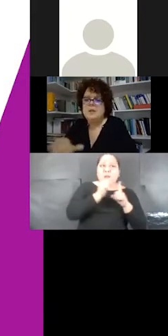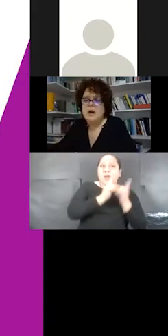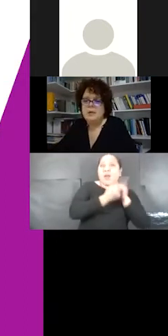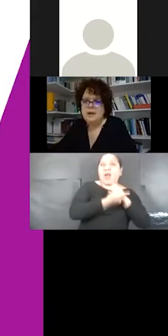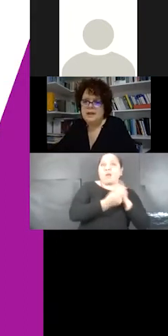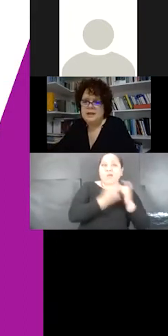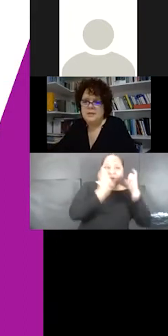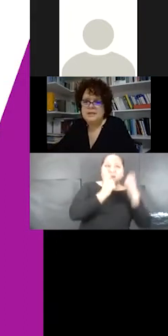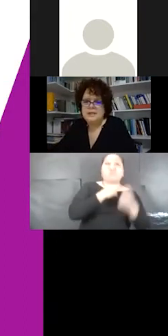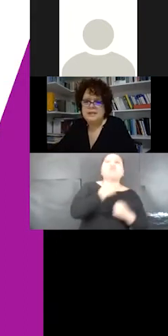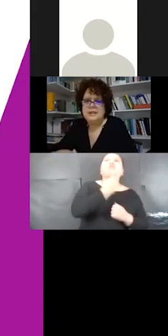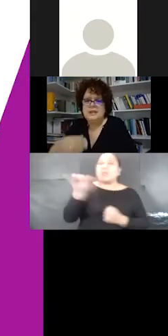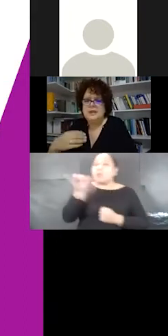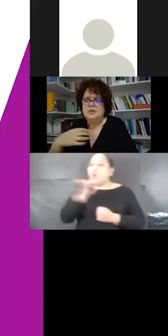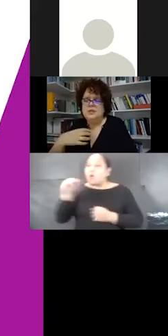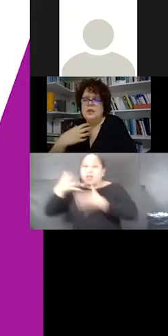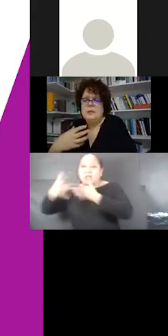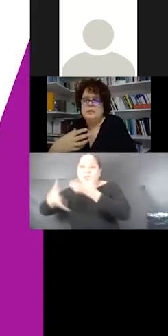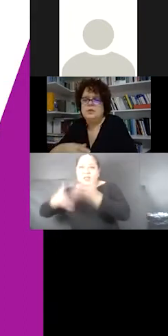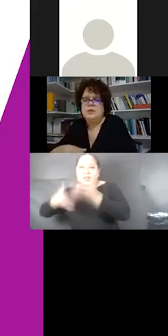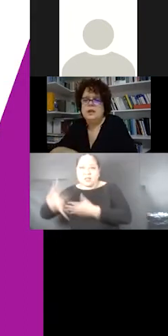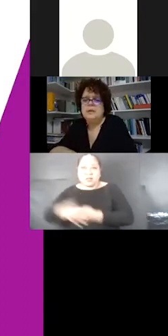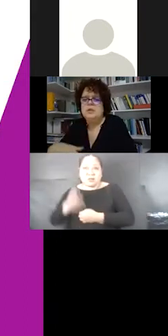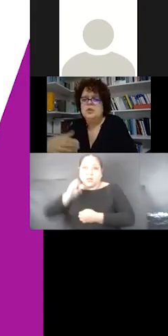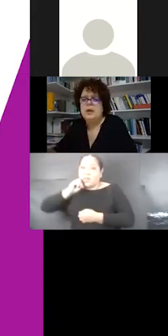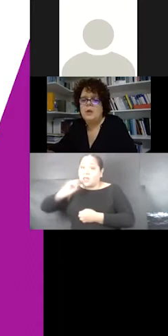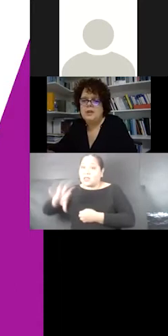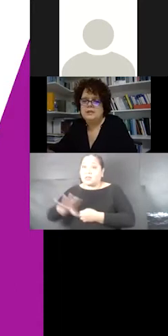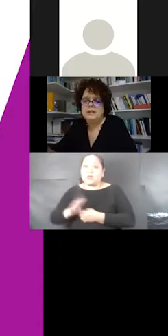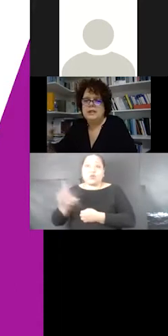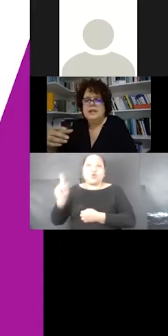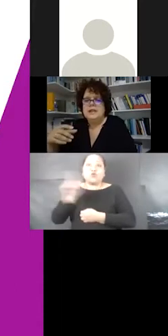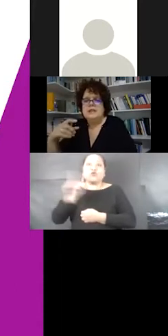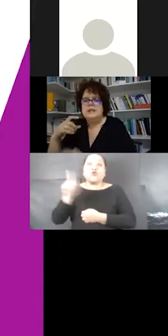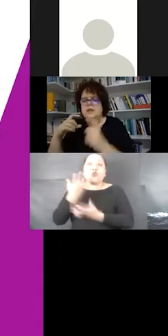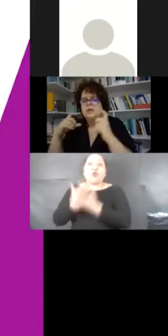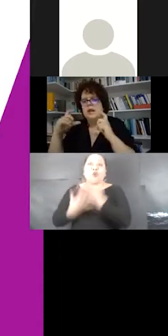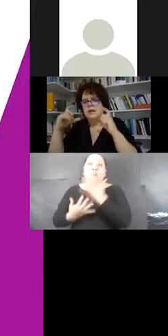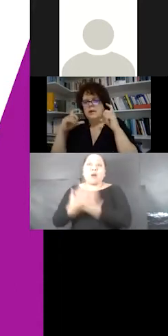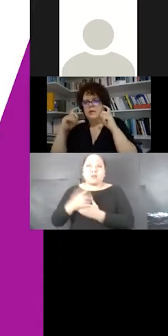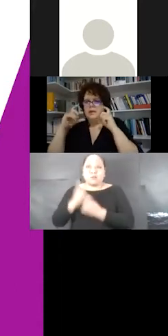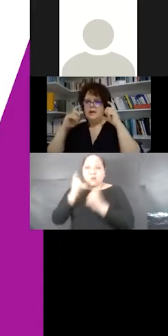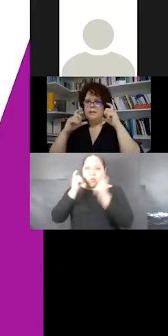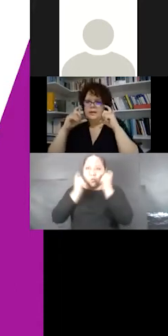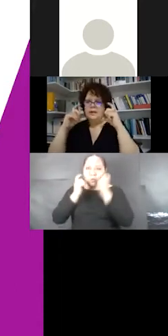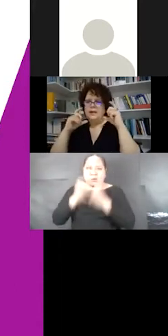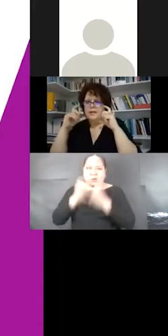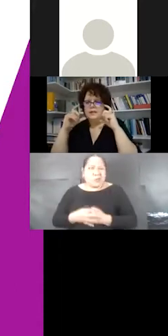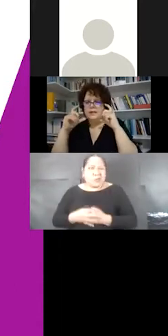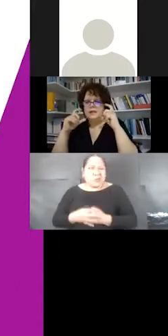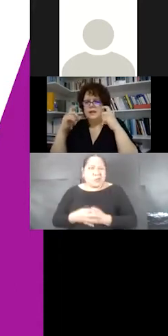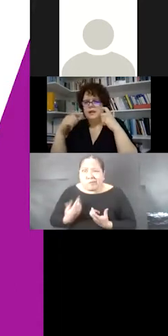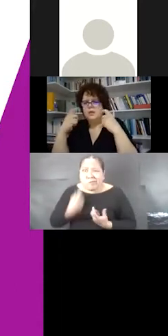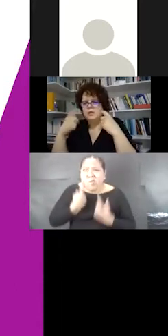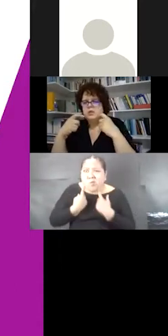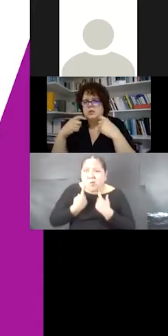es igual para la lengua de señas y nosotros lo llamamos los elementos no manuales, que se hace con la parte de la